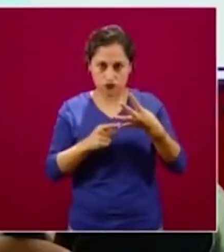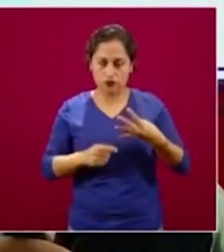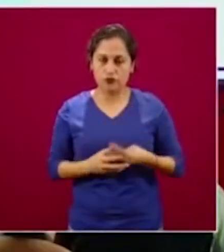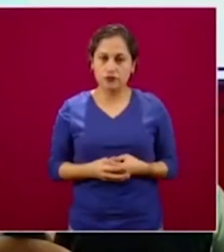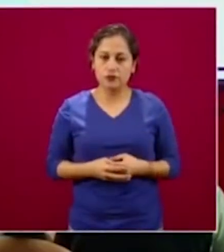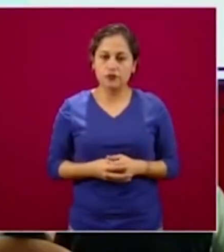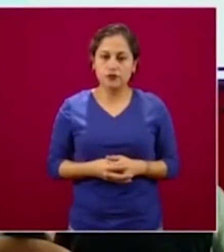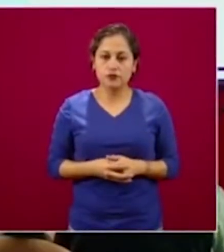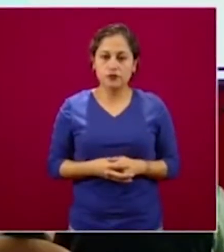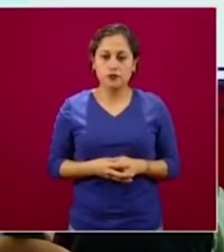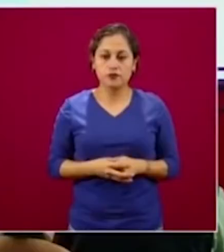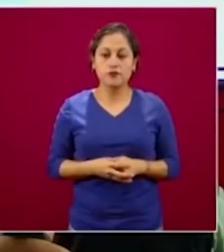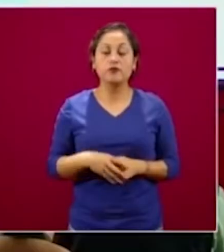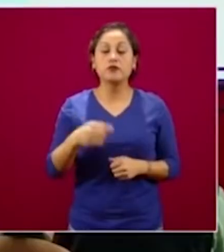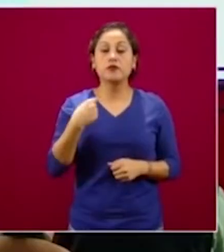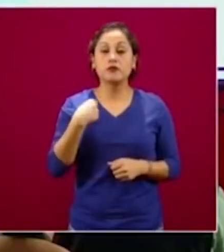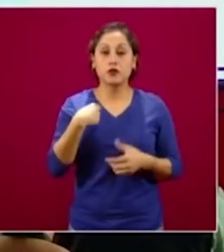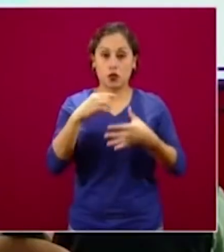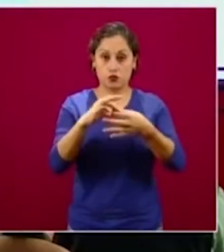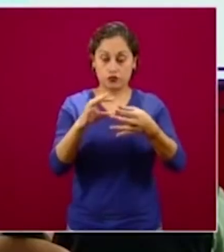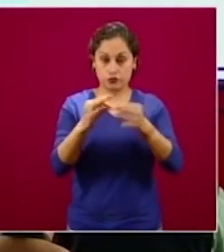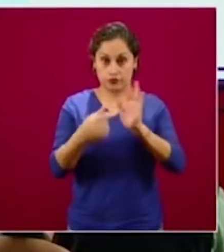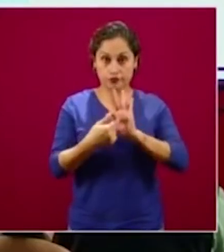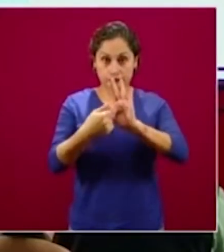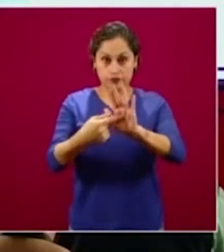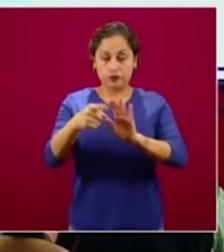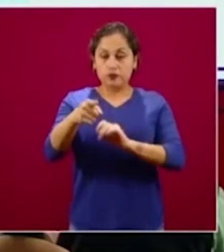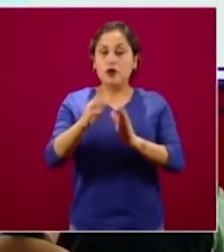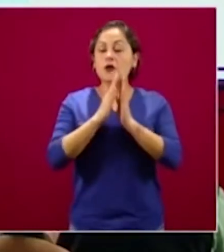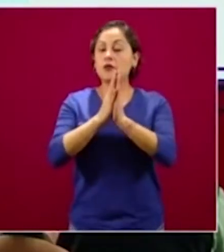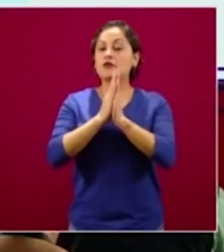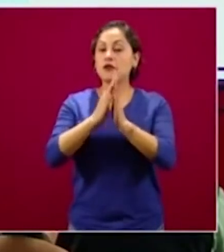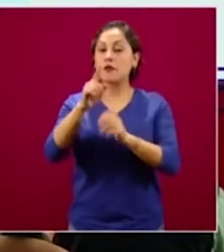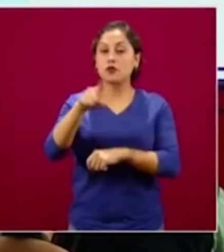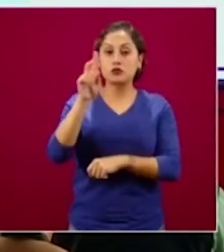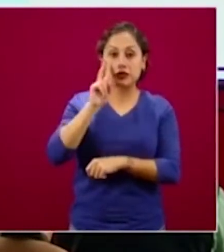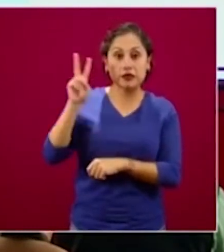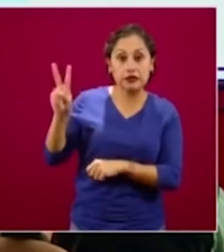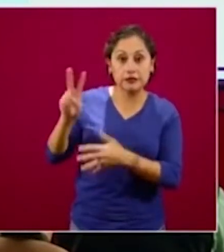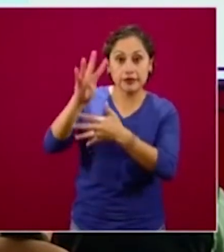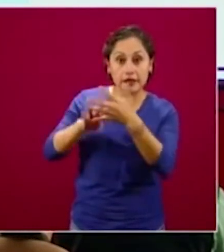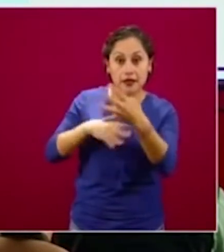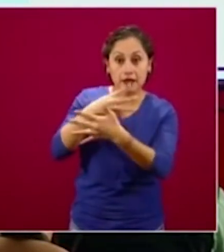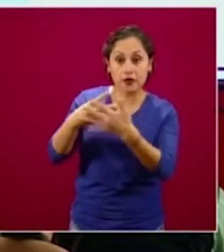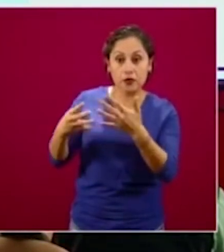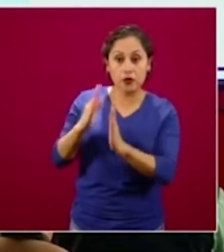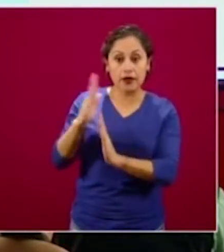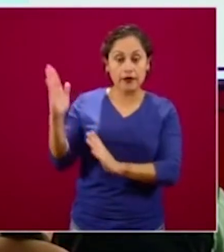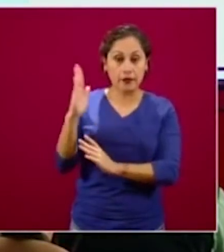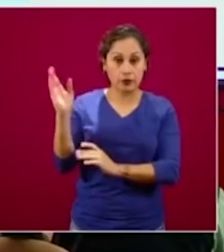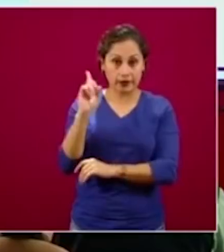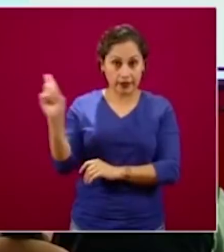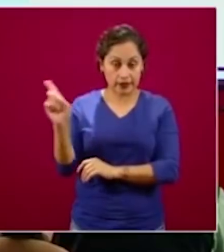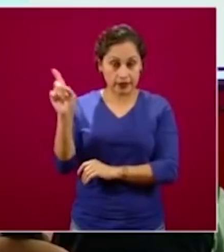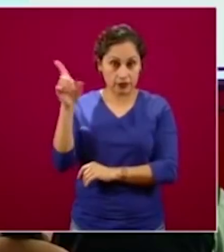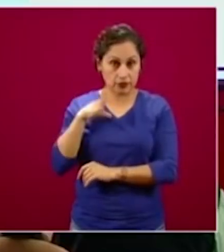Para hacer referencia con ustedes, quiero que se sitúen primero en el primer cuadro que está al lado derecho de la